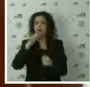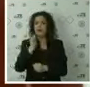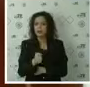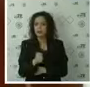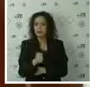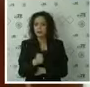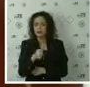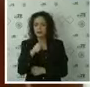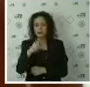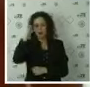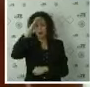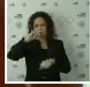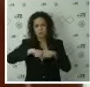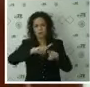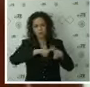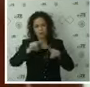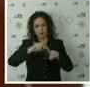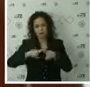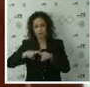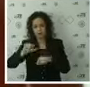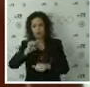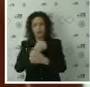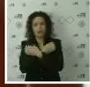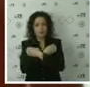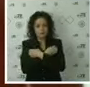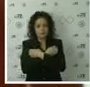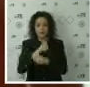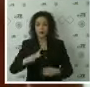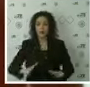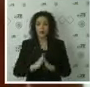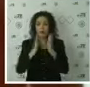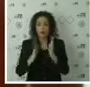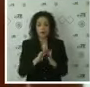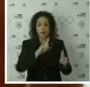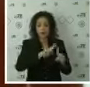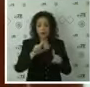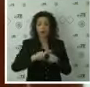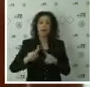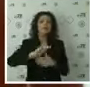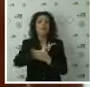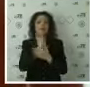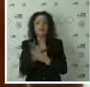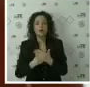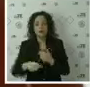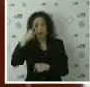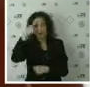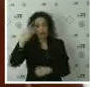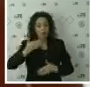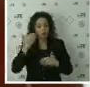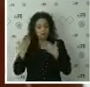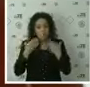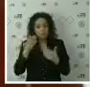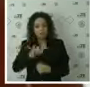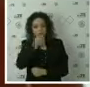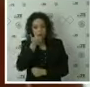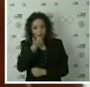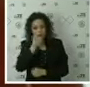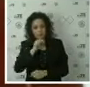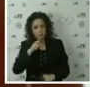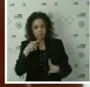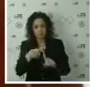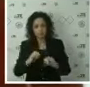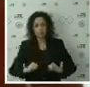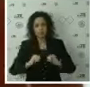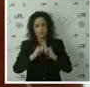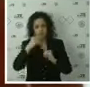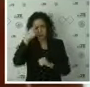por talento académico. Participas activamente en programas de formación estudiantil en la institución al desarrollar el